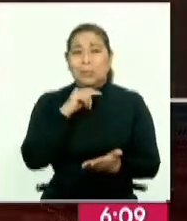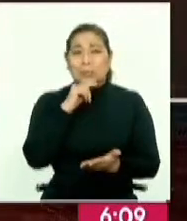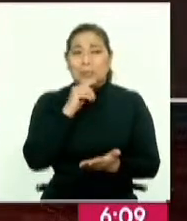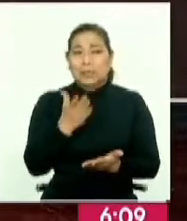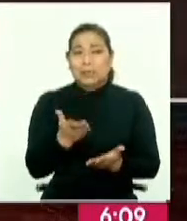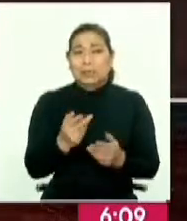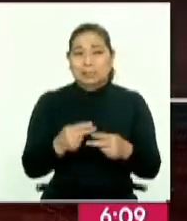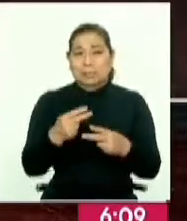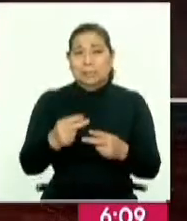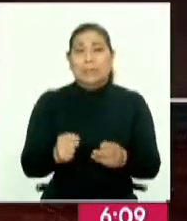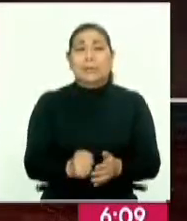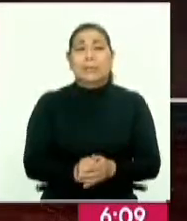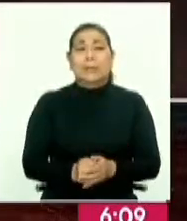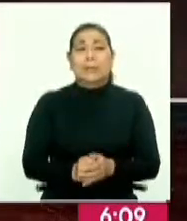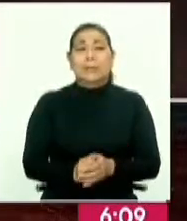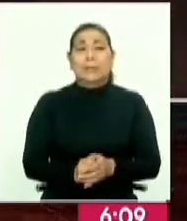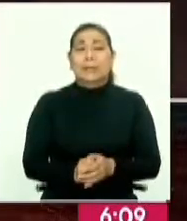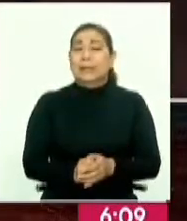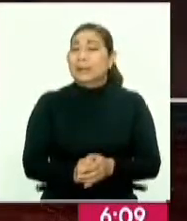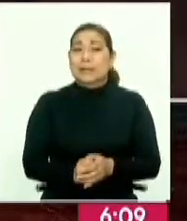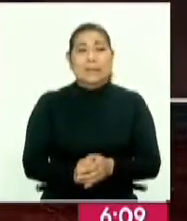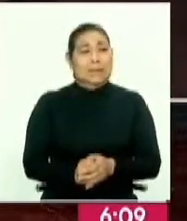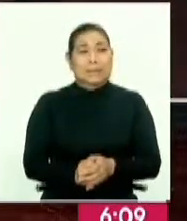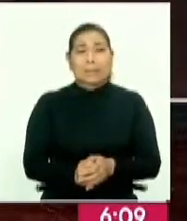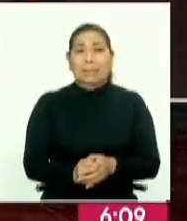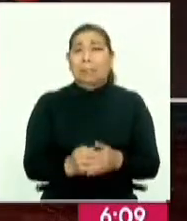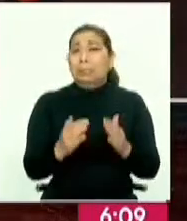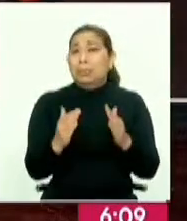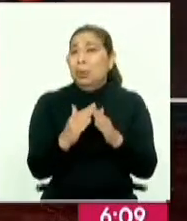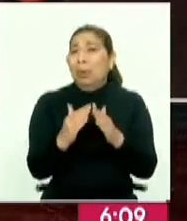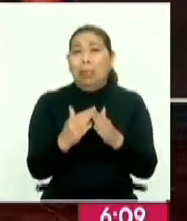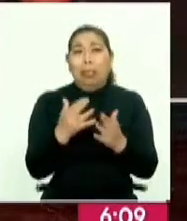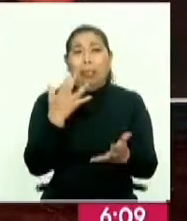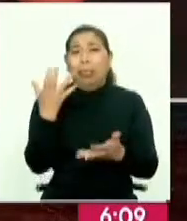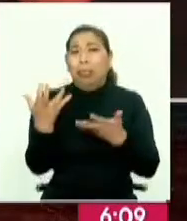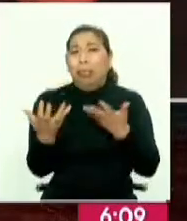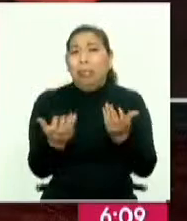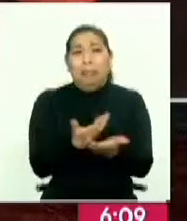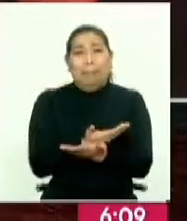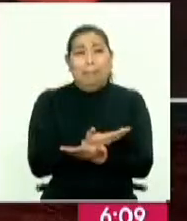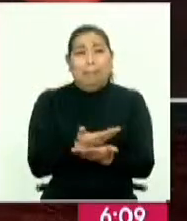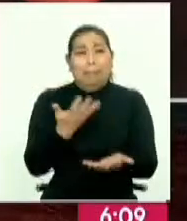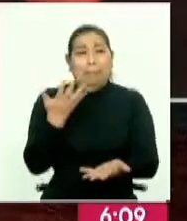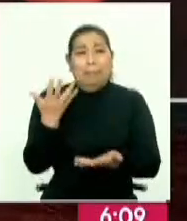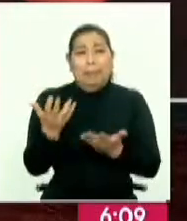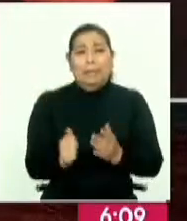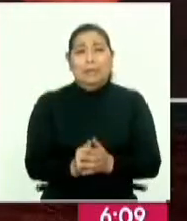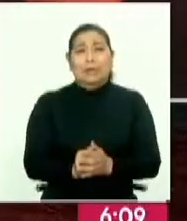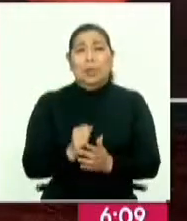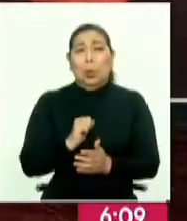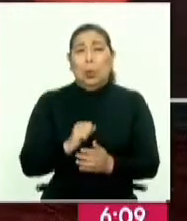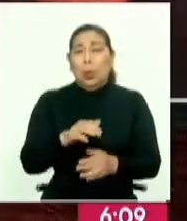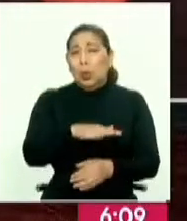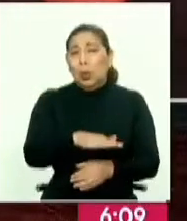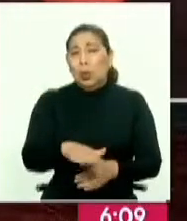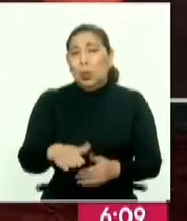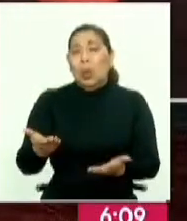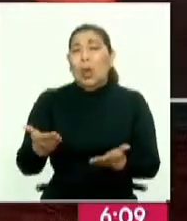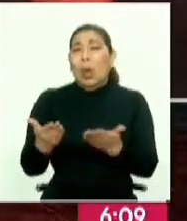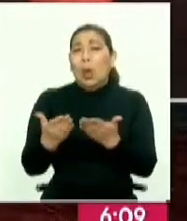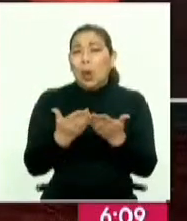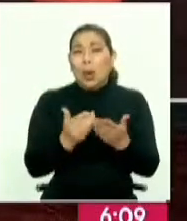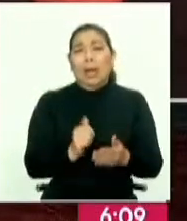vecinas ha están al cien por ciento prácticamente sin nada tan tienen sus hijos pequeños que van al